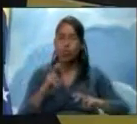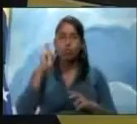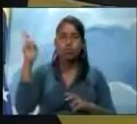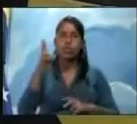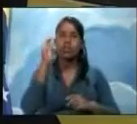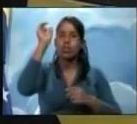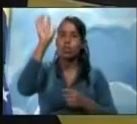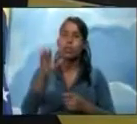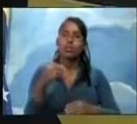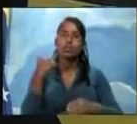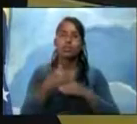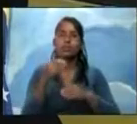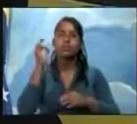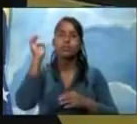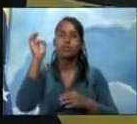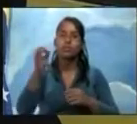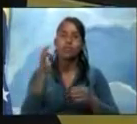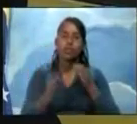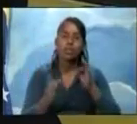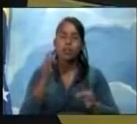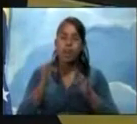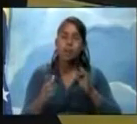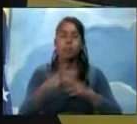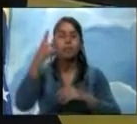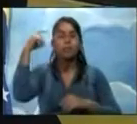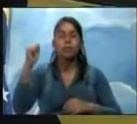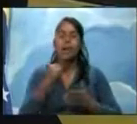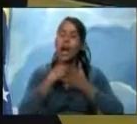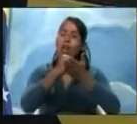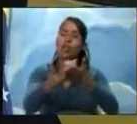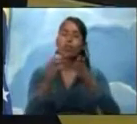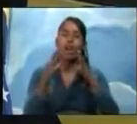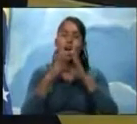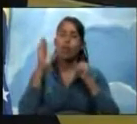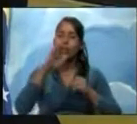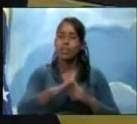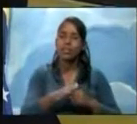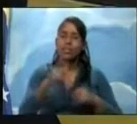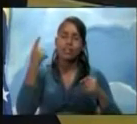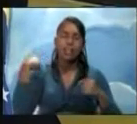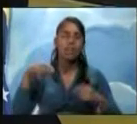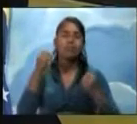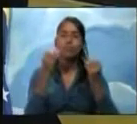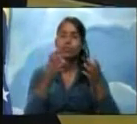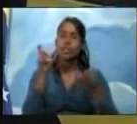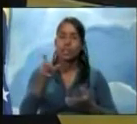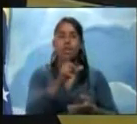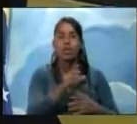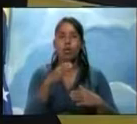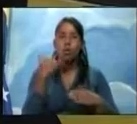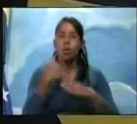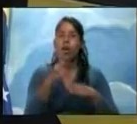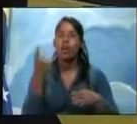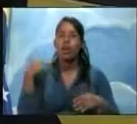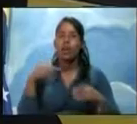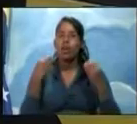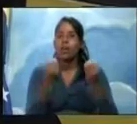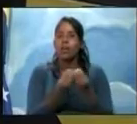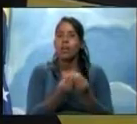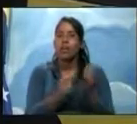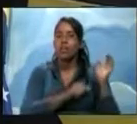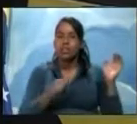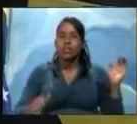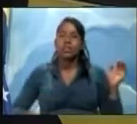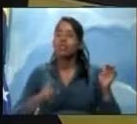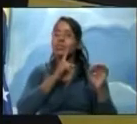siervo, como siempre los ha hecho, para ayudar a los que tienen tanta necesidad, igualmente a los que le acompañamos, Señor. En